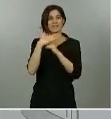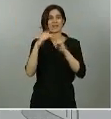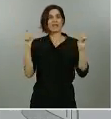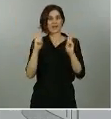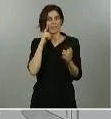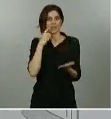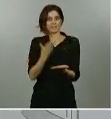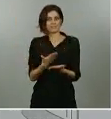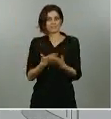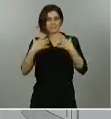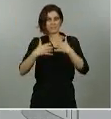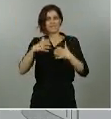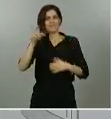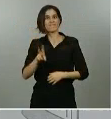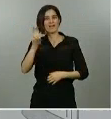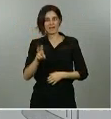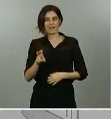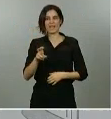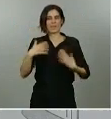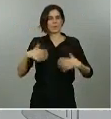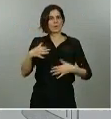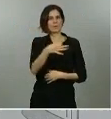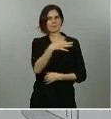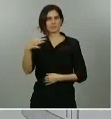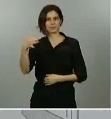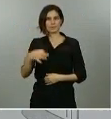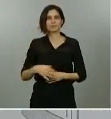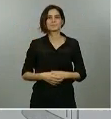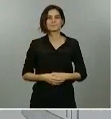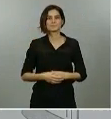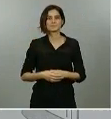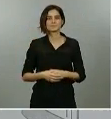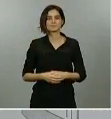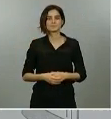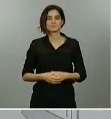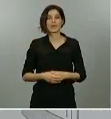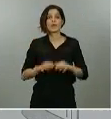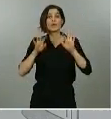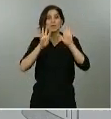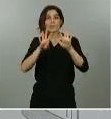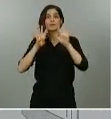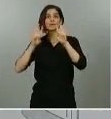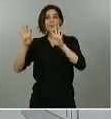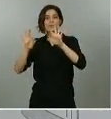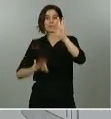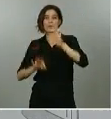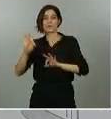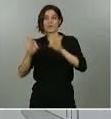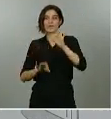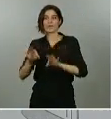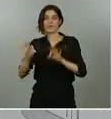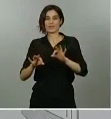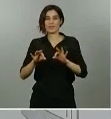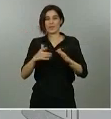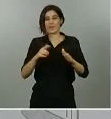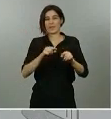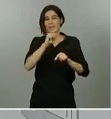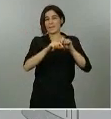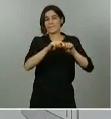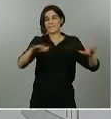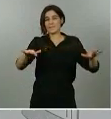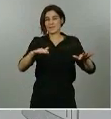eficaz. Hemos conseguido reconquistar al virus el 99% del espacio que nos había arrebatado. Es el mérito